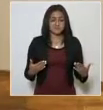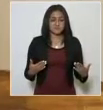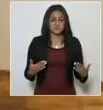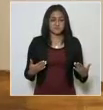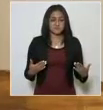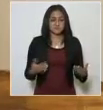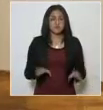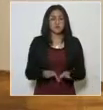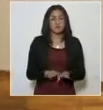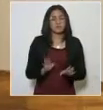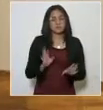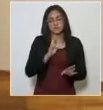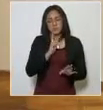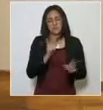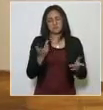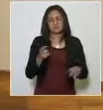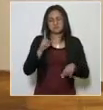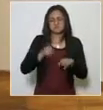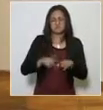deslindar